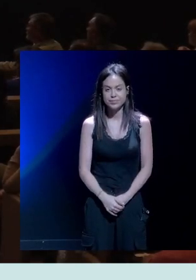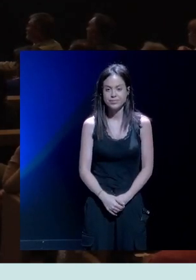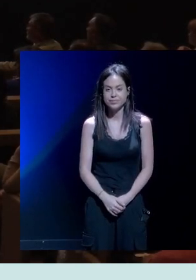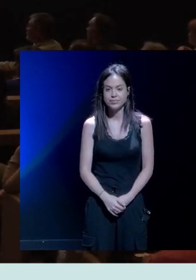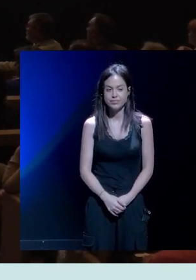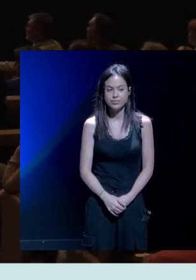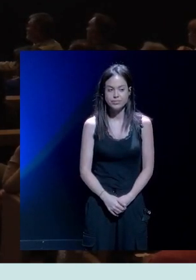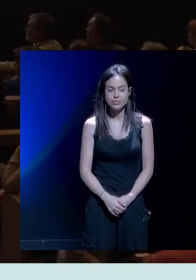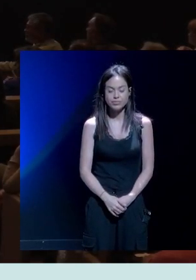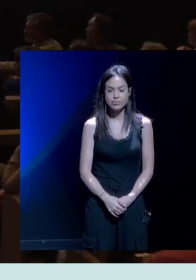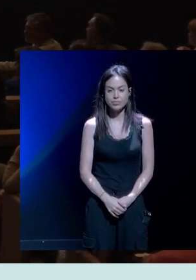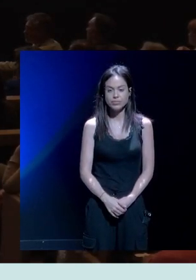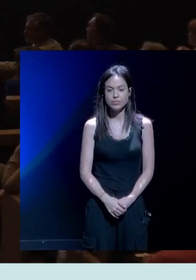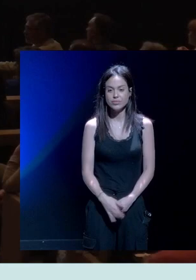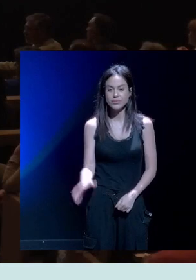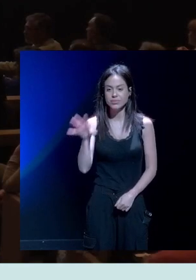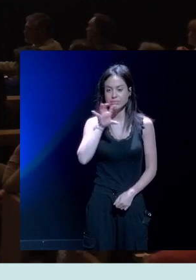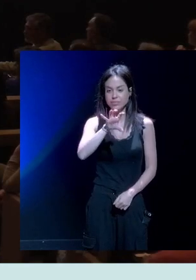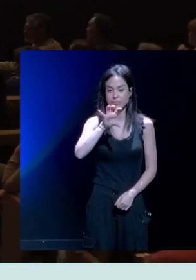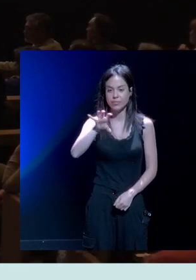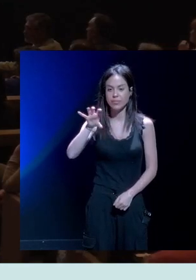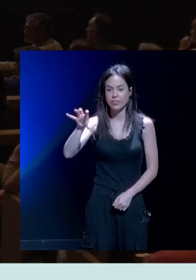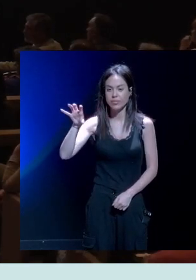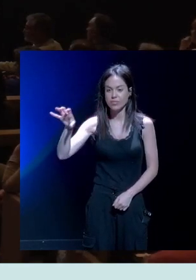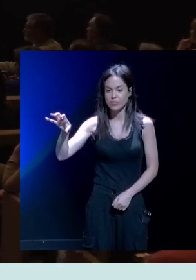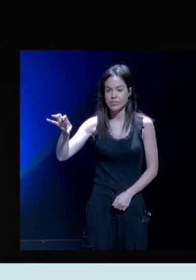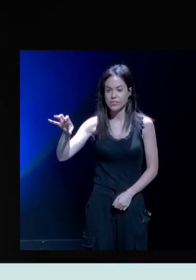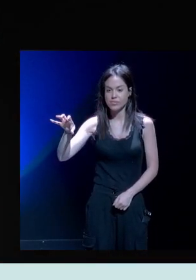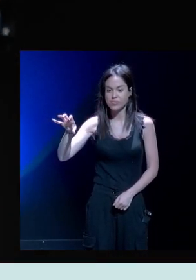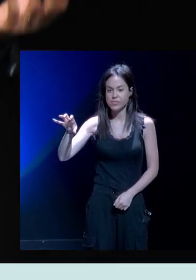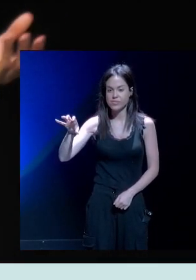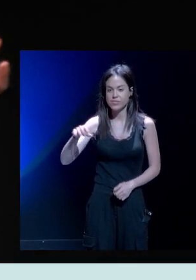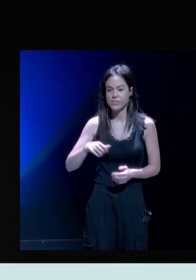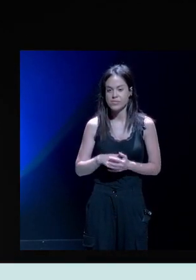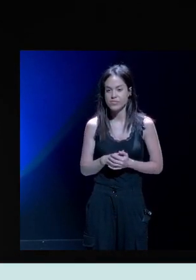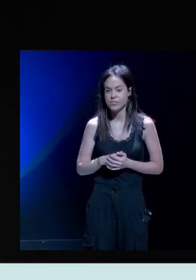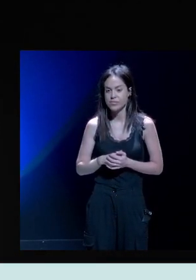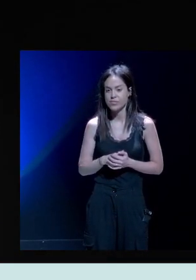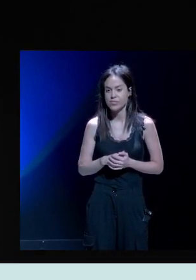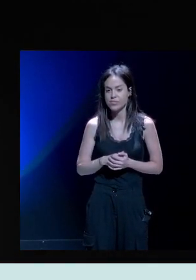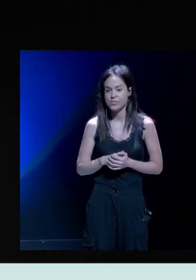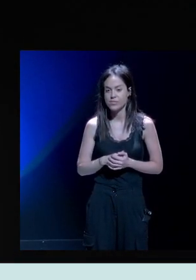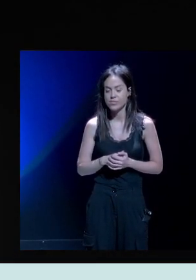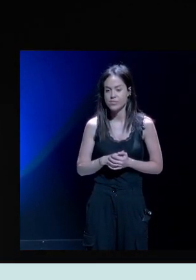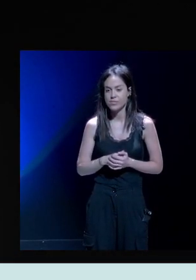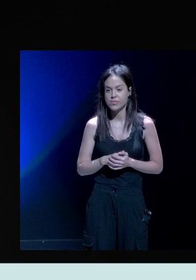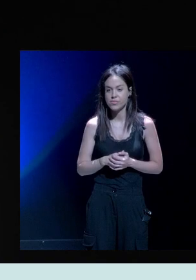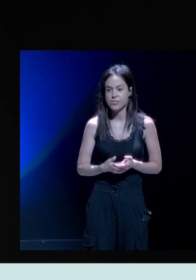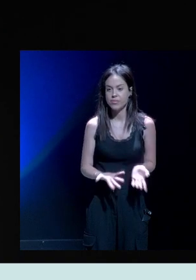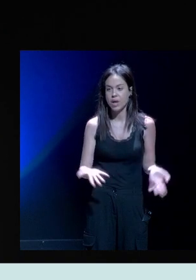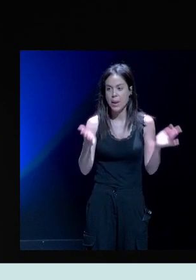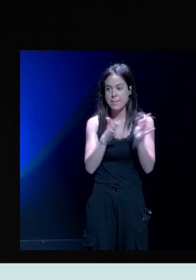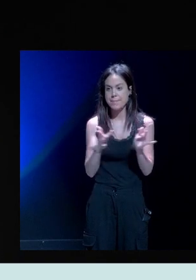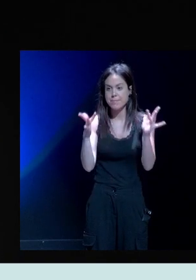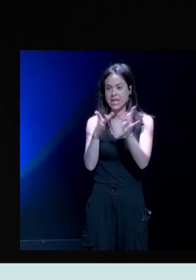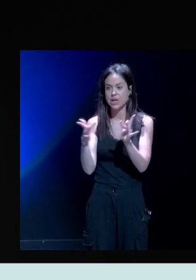Son los países precisamente, estos que tienen el vínculo de